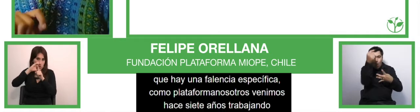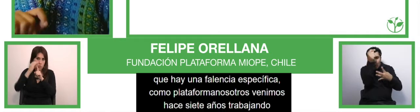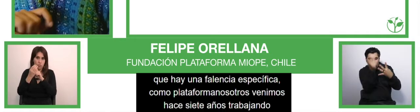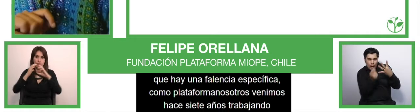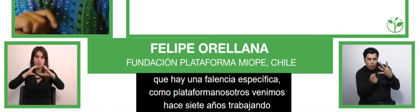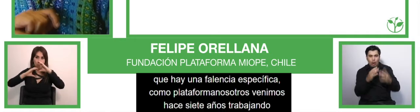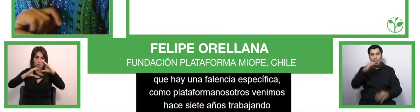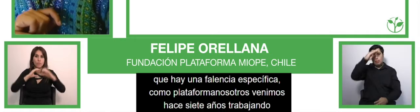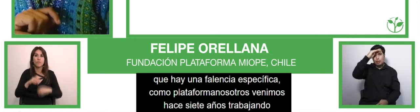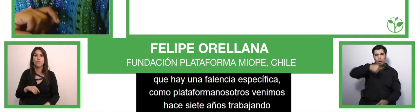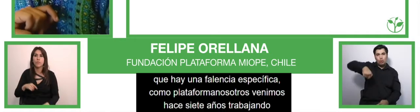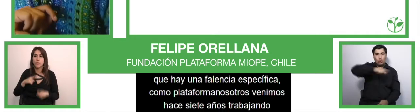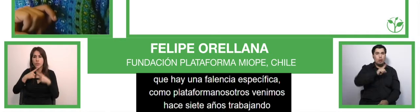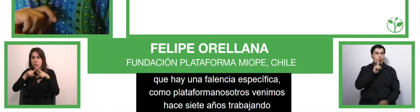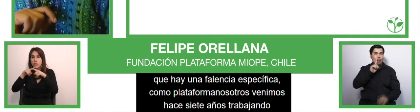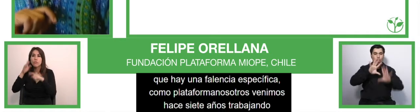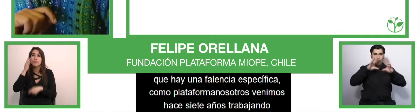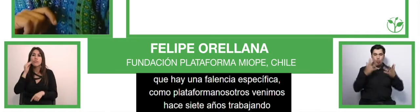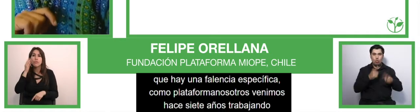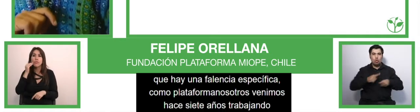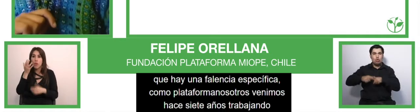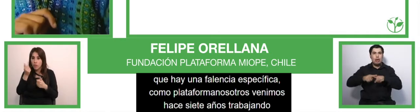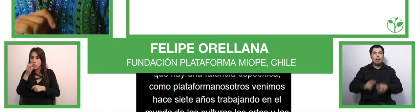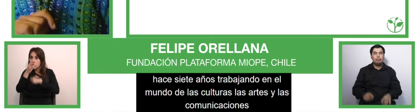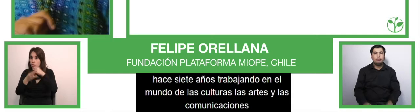nosotros tenemos en el mundo social.